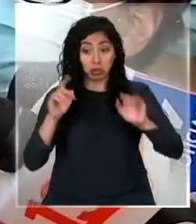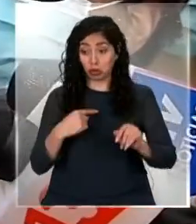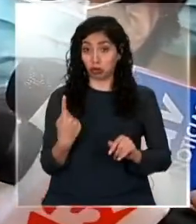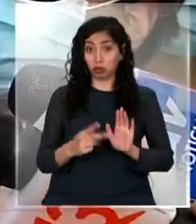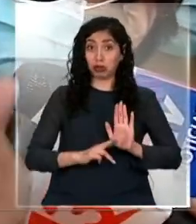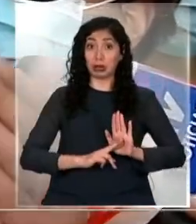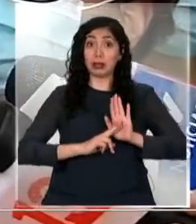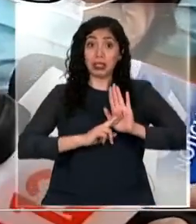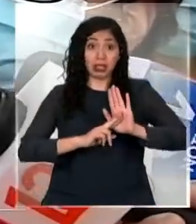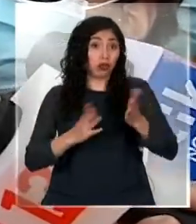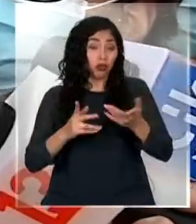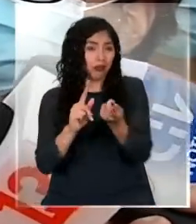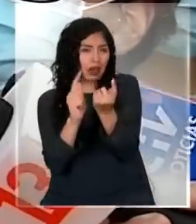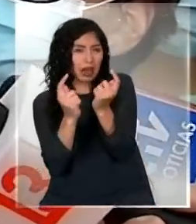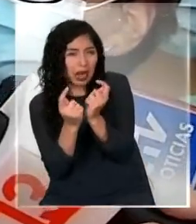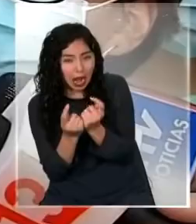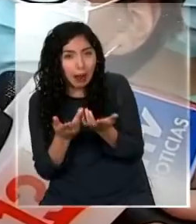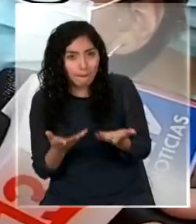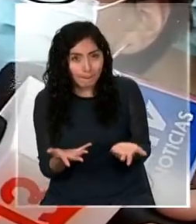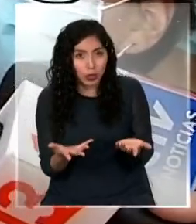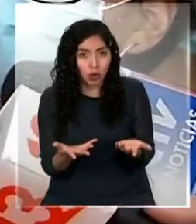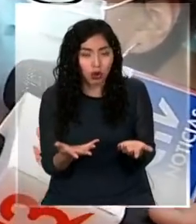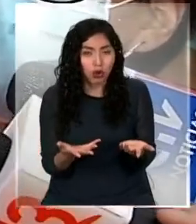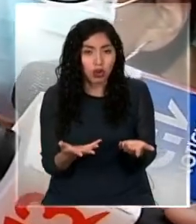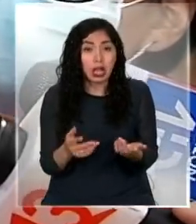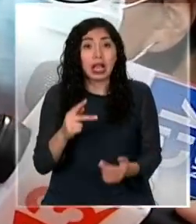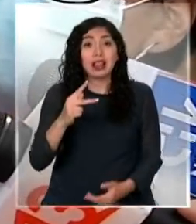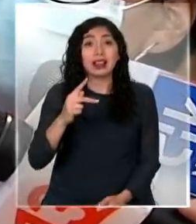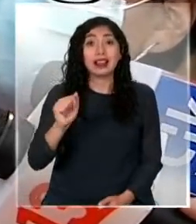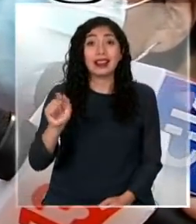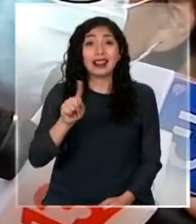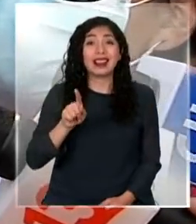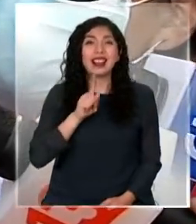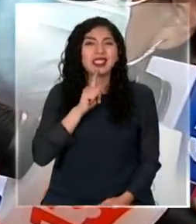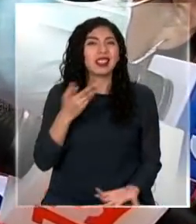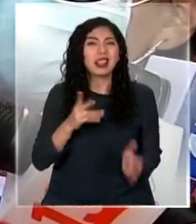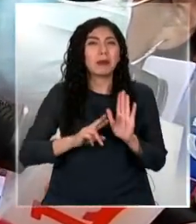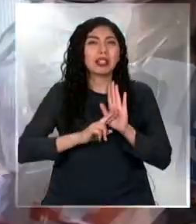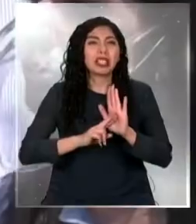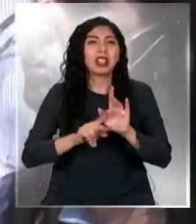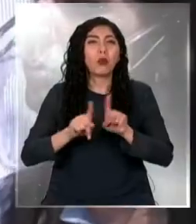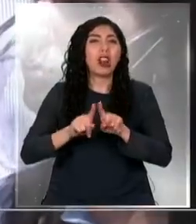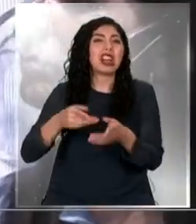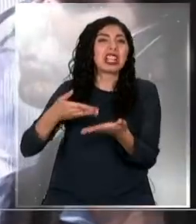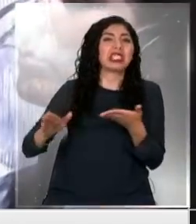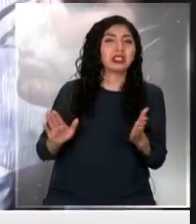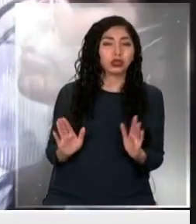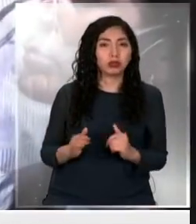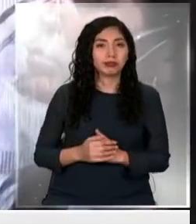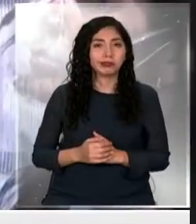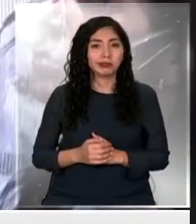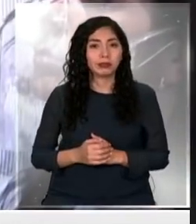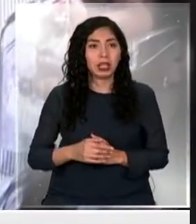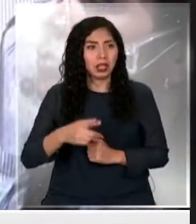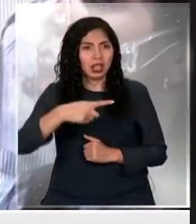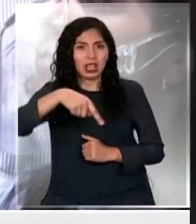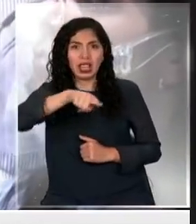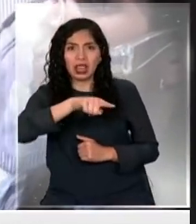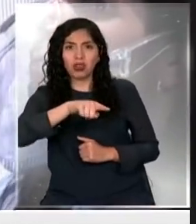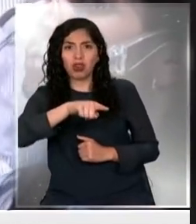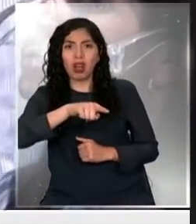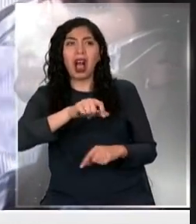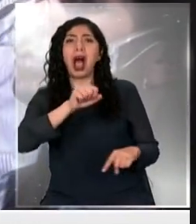la de los cambios, transformaciones y el José Antonio Kast representa justamente las fuerzas del rechazo. Ellos están legitimando acciones